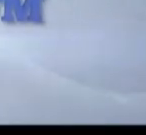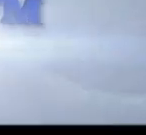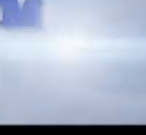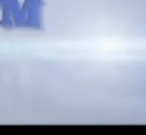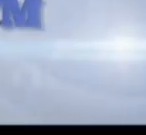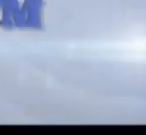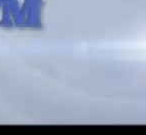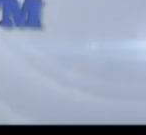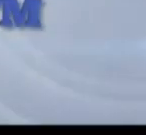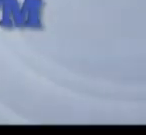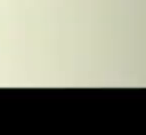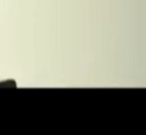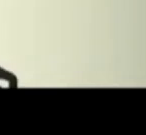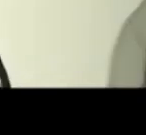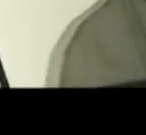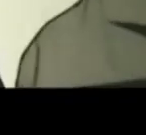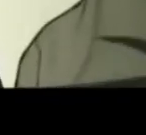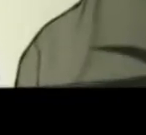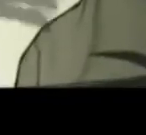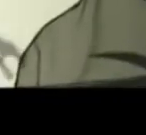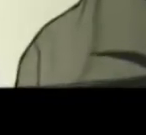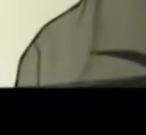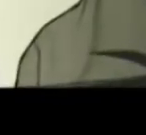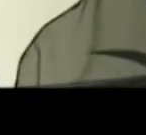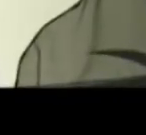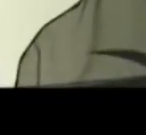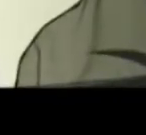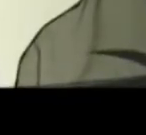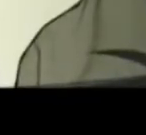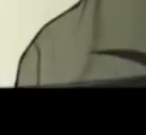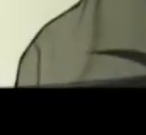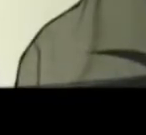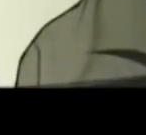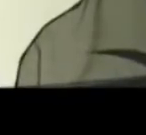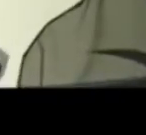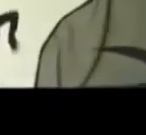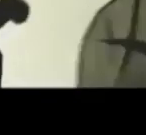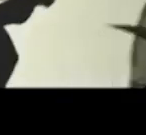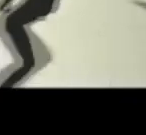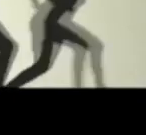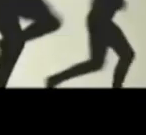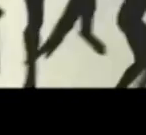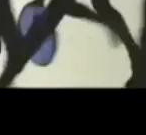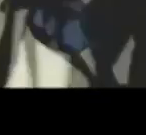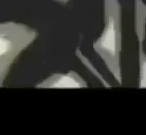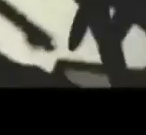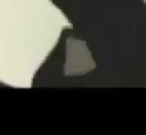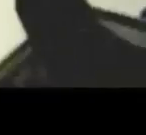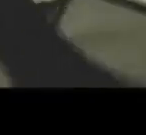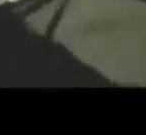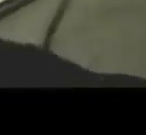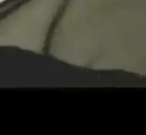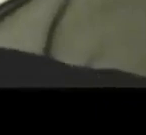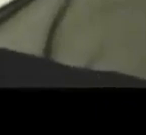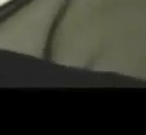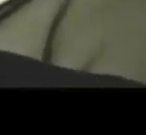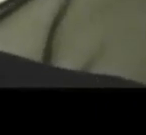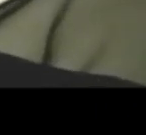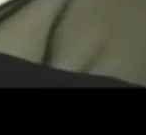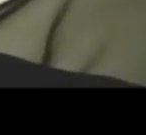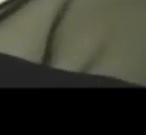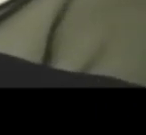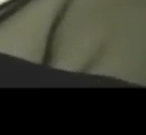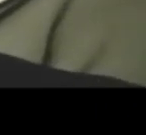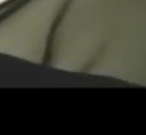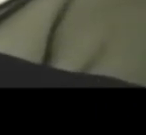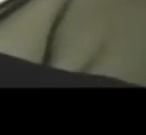FM. La belleza del Ecuador no está solo en sus monumentos, en sus montañas,